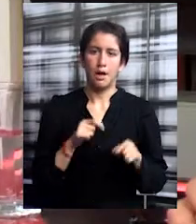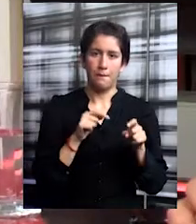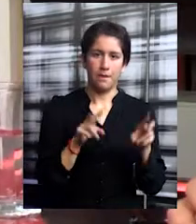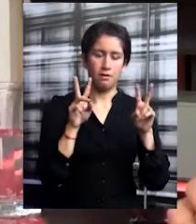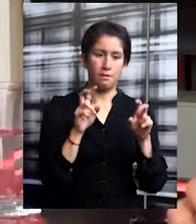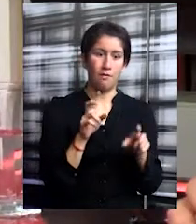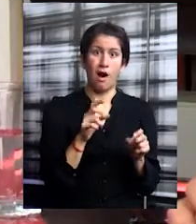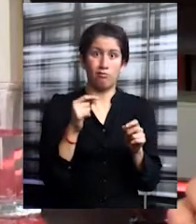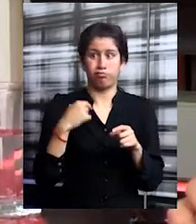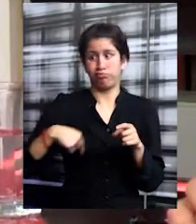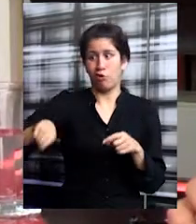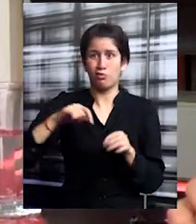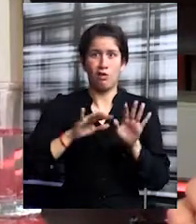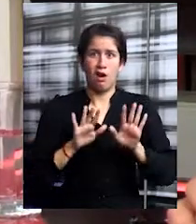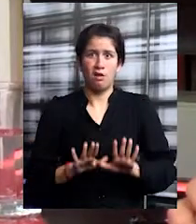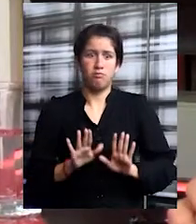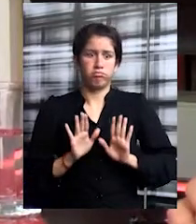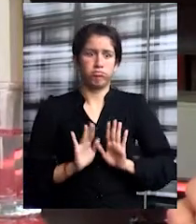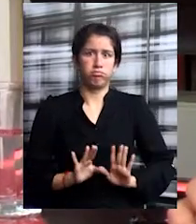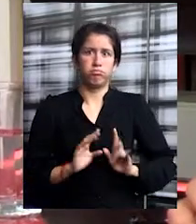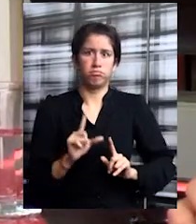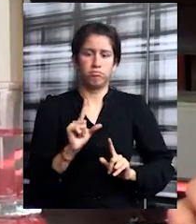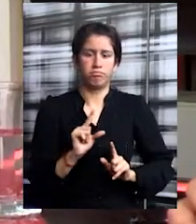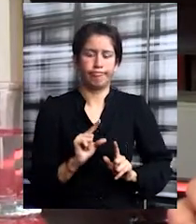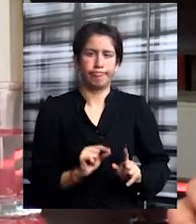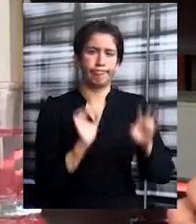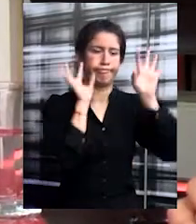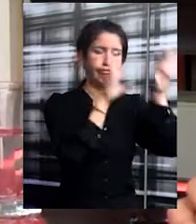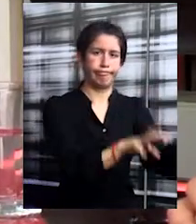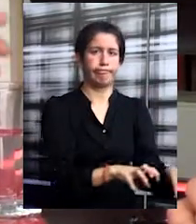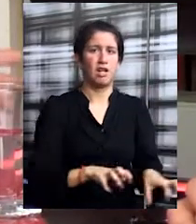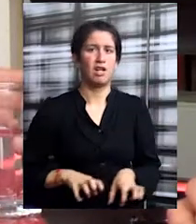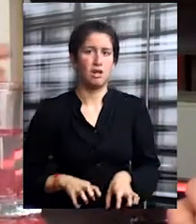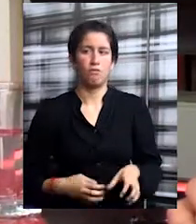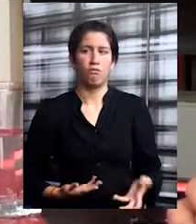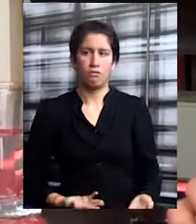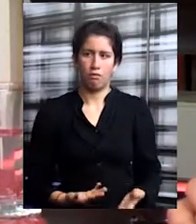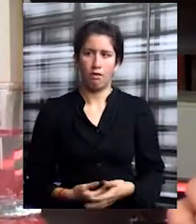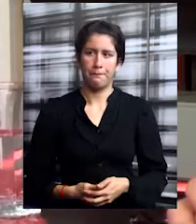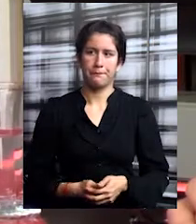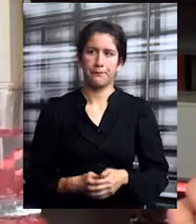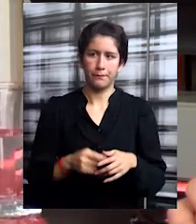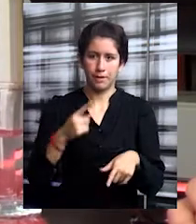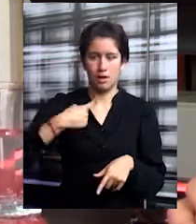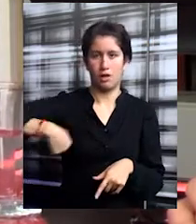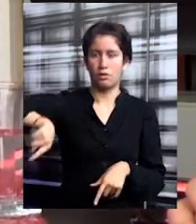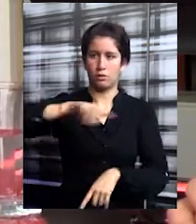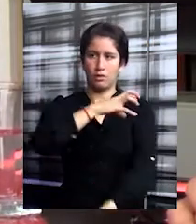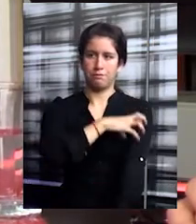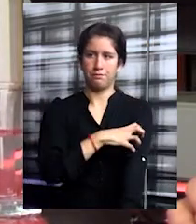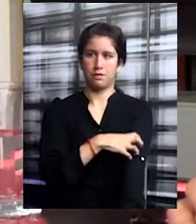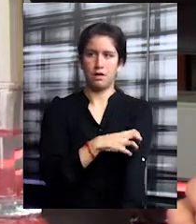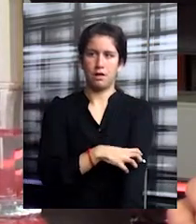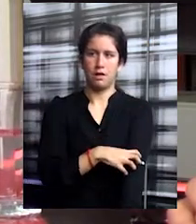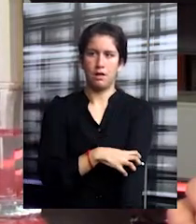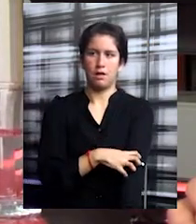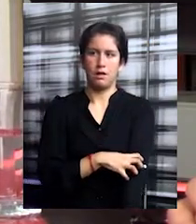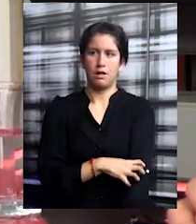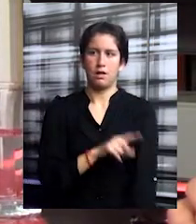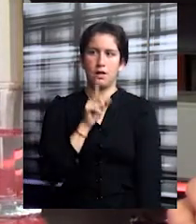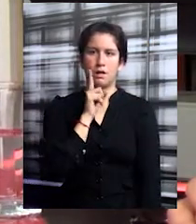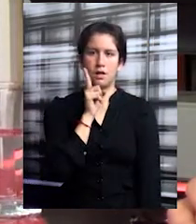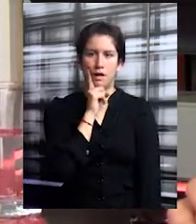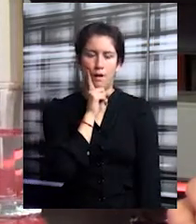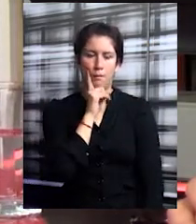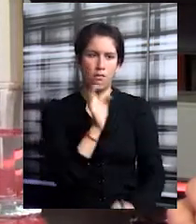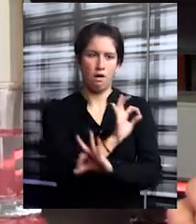Entonces, yo creo que cuando las autoridades tienen que regir los destinos de toda la región, en ningún caso yo quiero que se despreocupen de lo